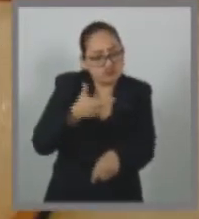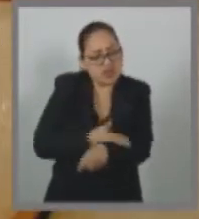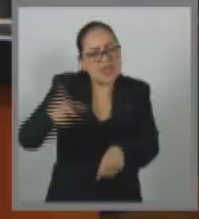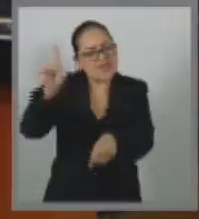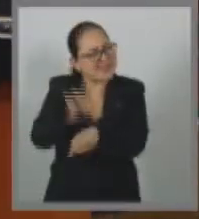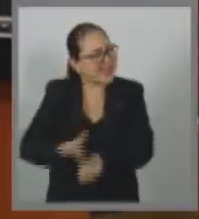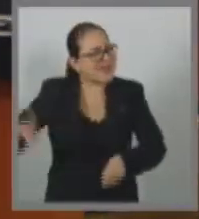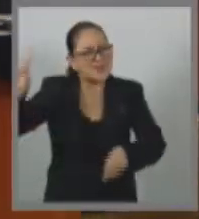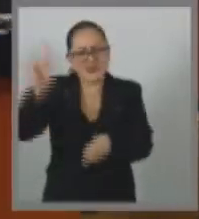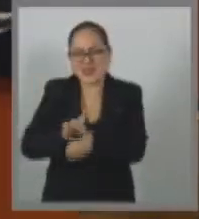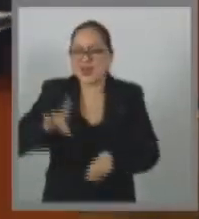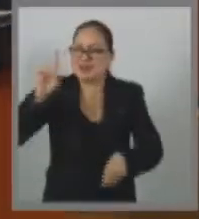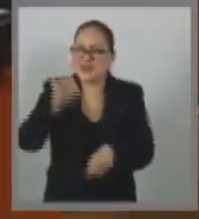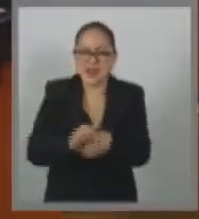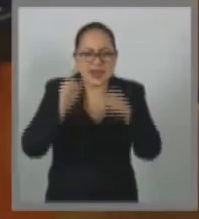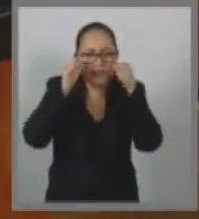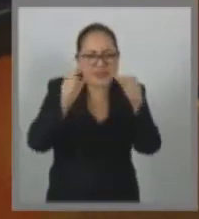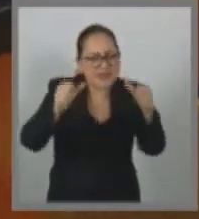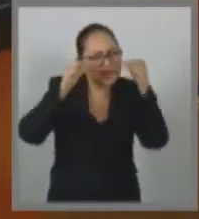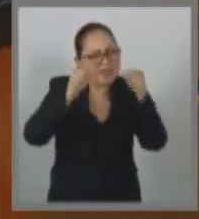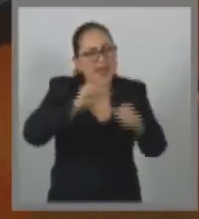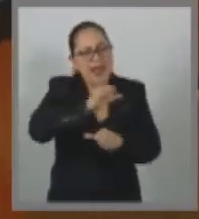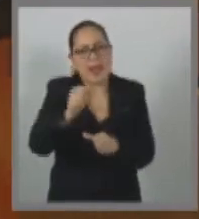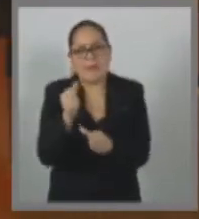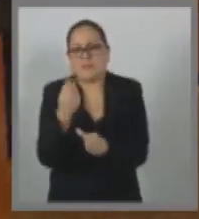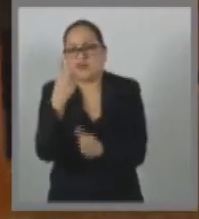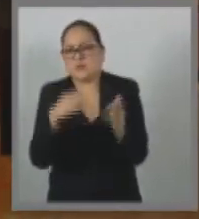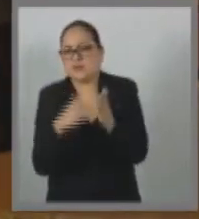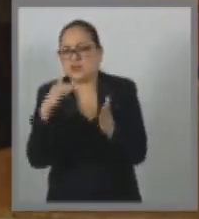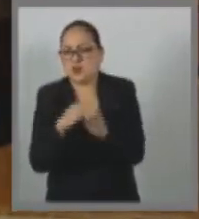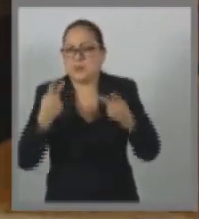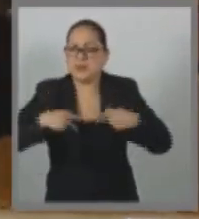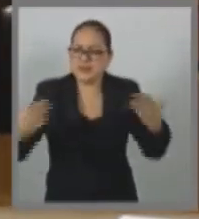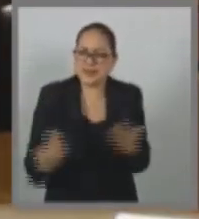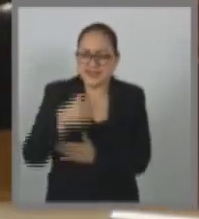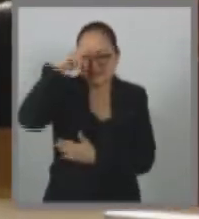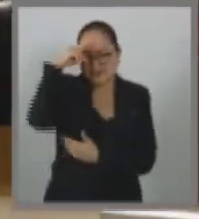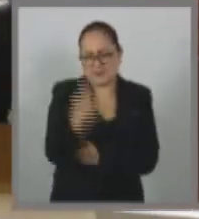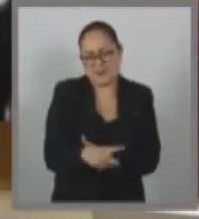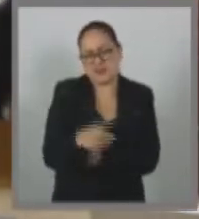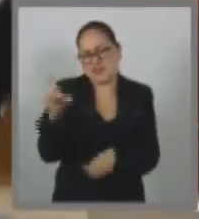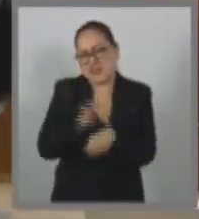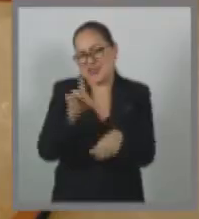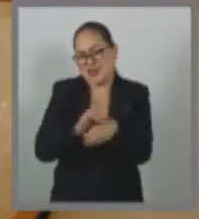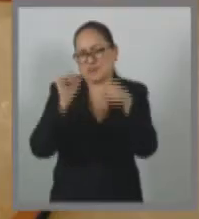los días atienden a más de 2 millones de mexicanas y de mexicanos.